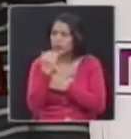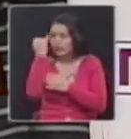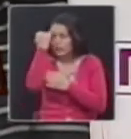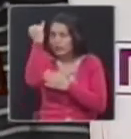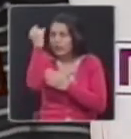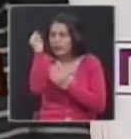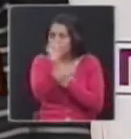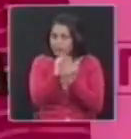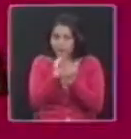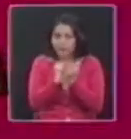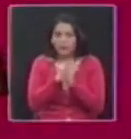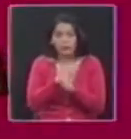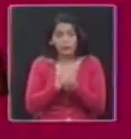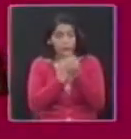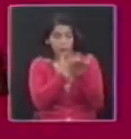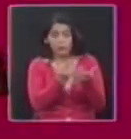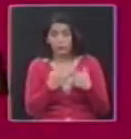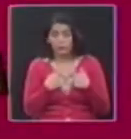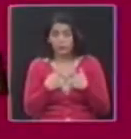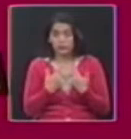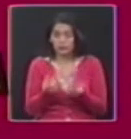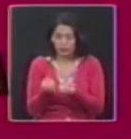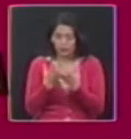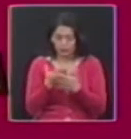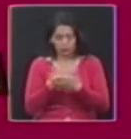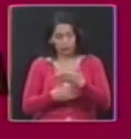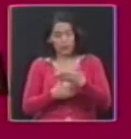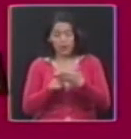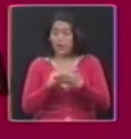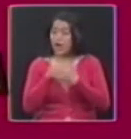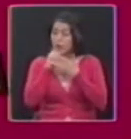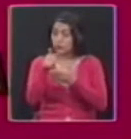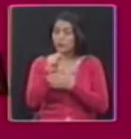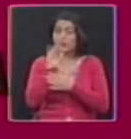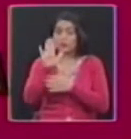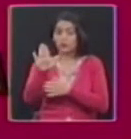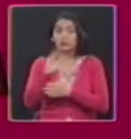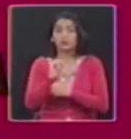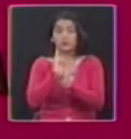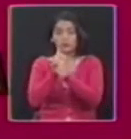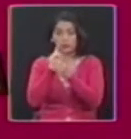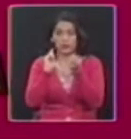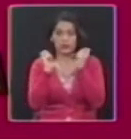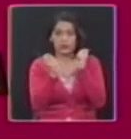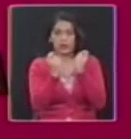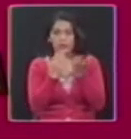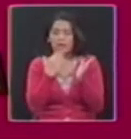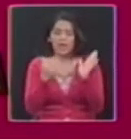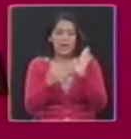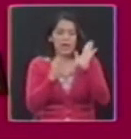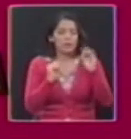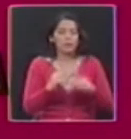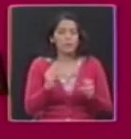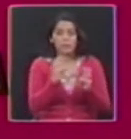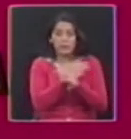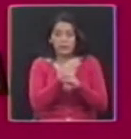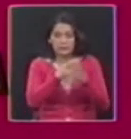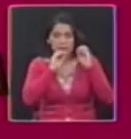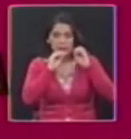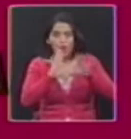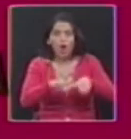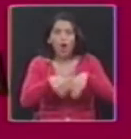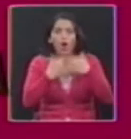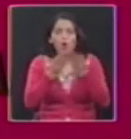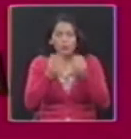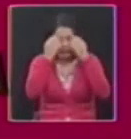que consideran que está haciendo un cambio dentro de su institución educativa. Pueden ser cosas muy pequeñas, desde cómo enseñar matemáticas, por ejemplo,